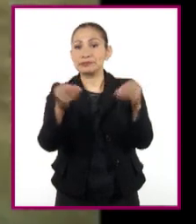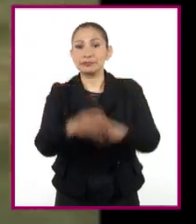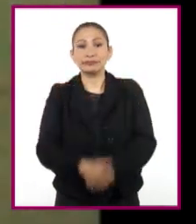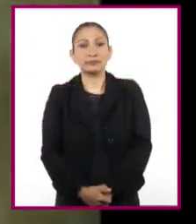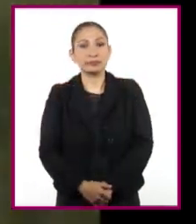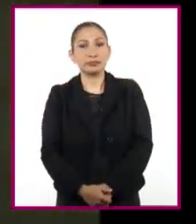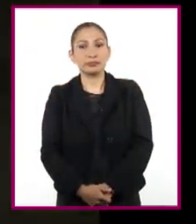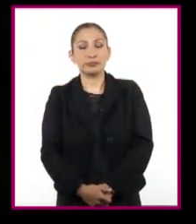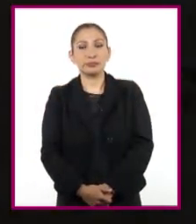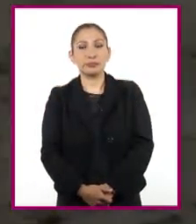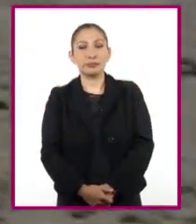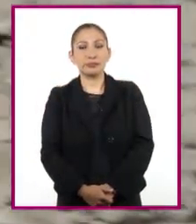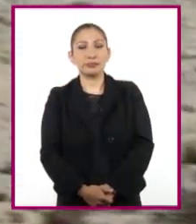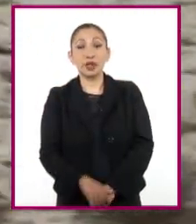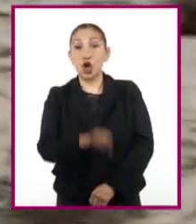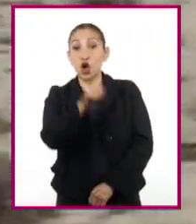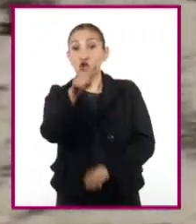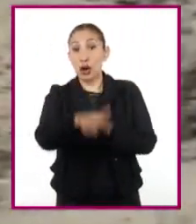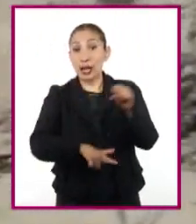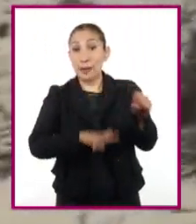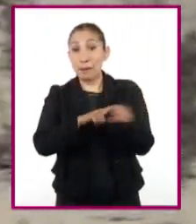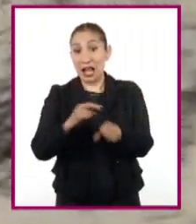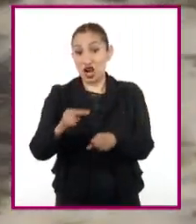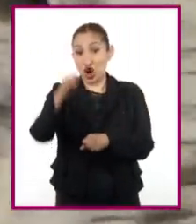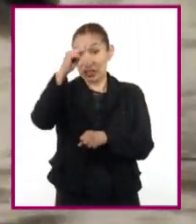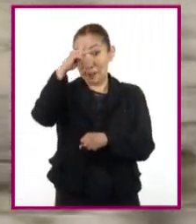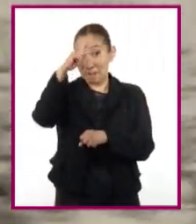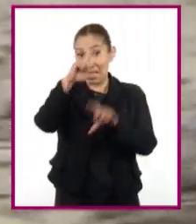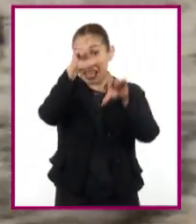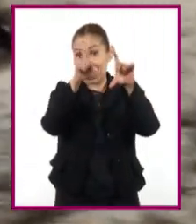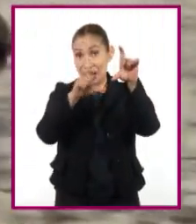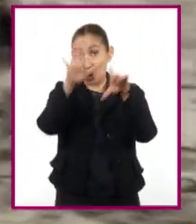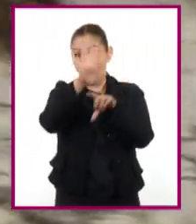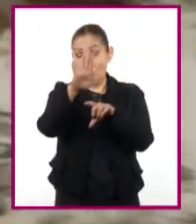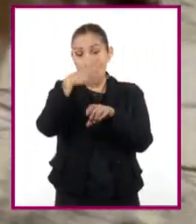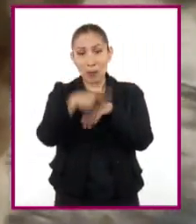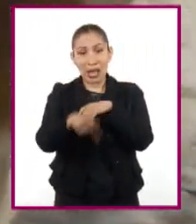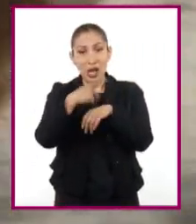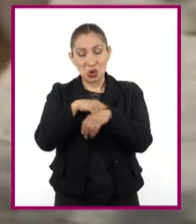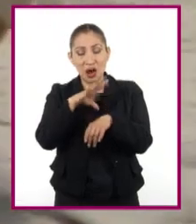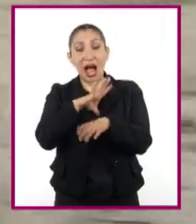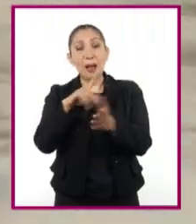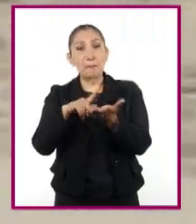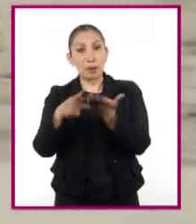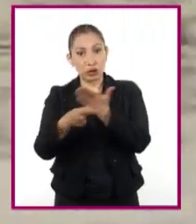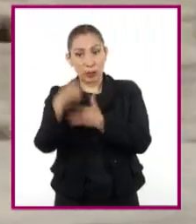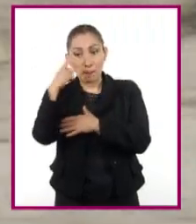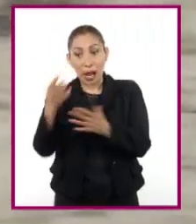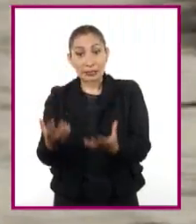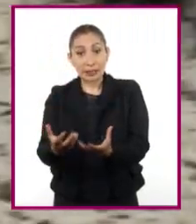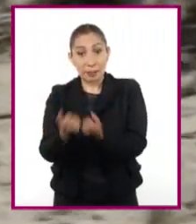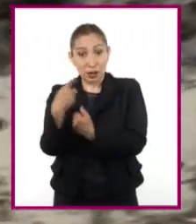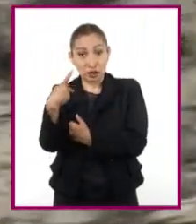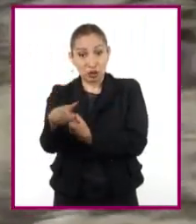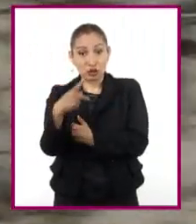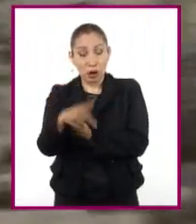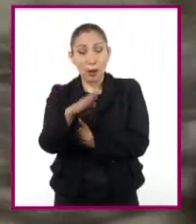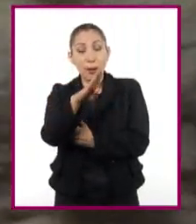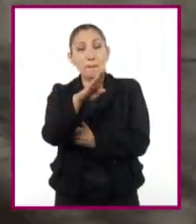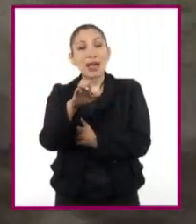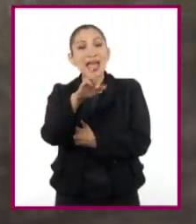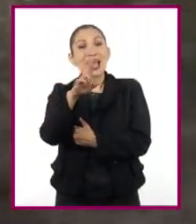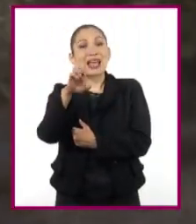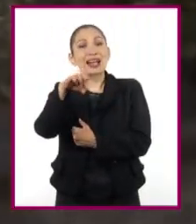extinción. Otra especie del norte de México en peligro que entró a los proyectos de recuperación fue el